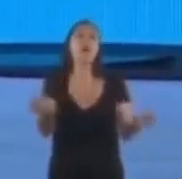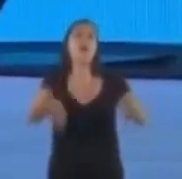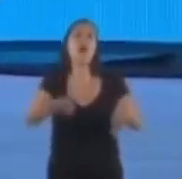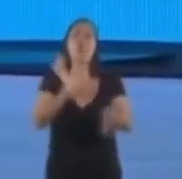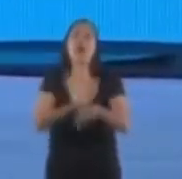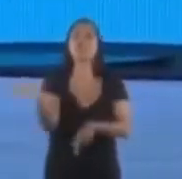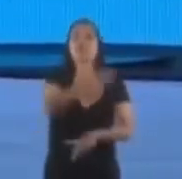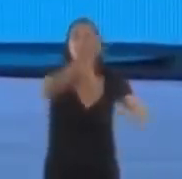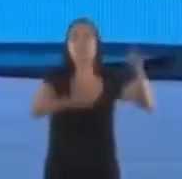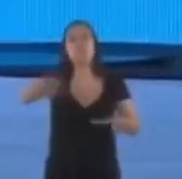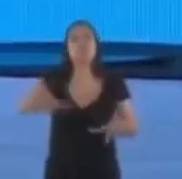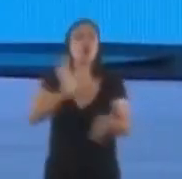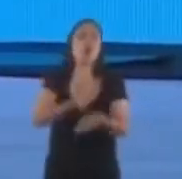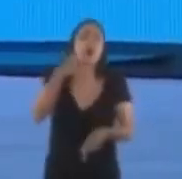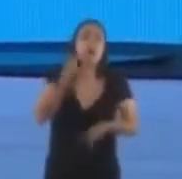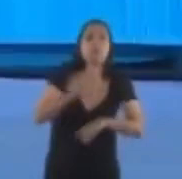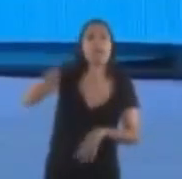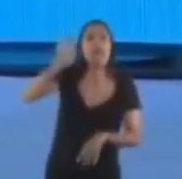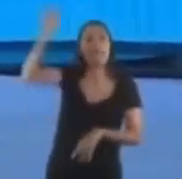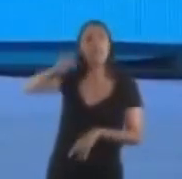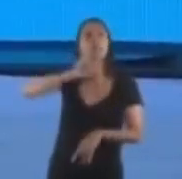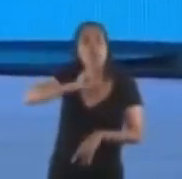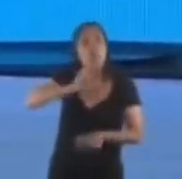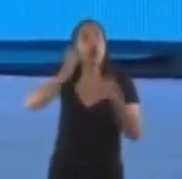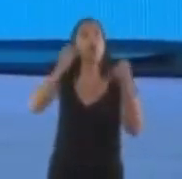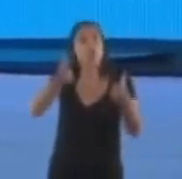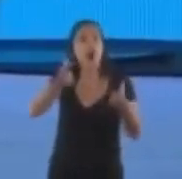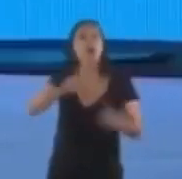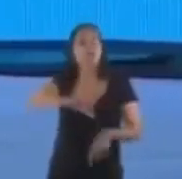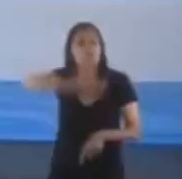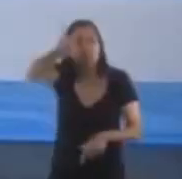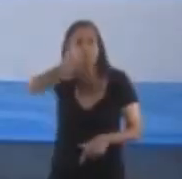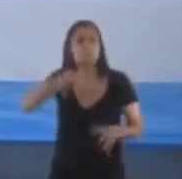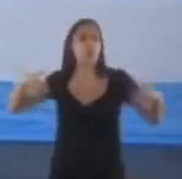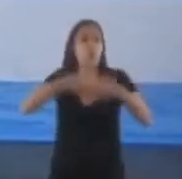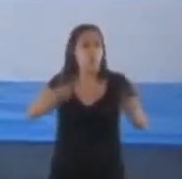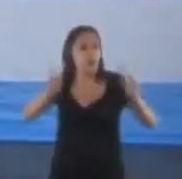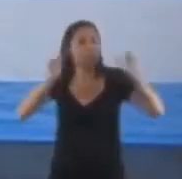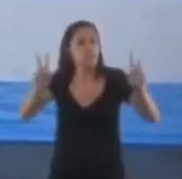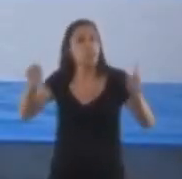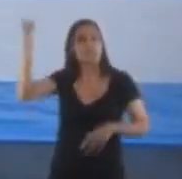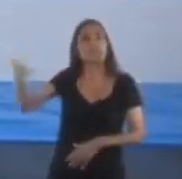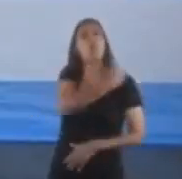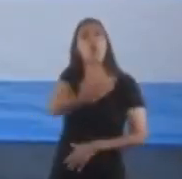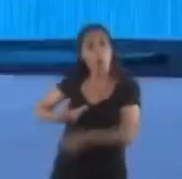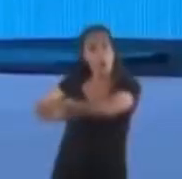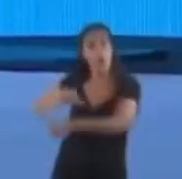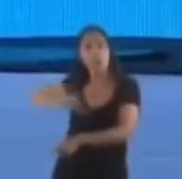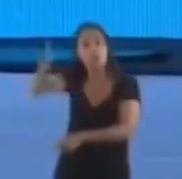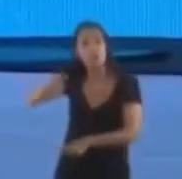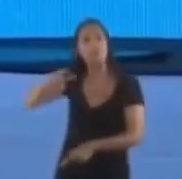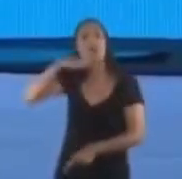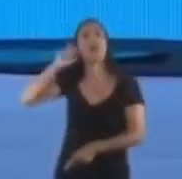tucumanos, para que trabaje con los tucumanos, para que lleve al triunfo al peronismo, para que Osvaldo Caldo sea gobernador y para que los